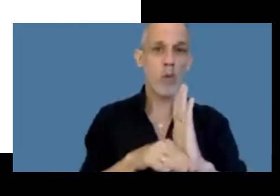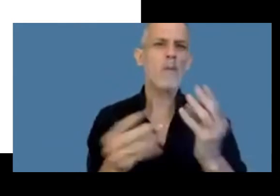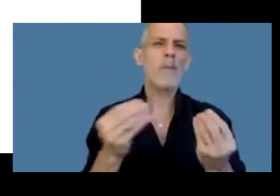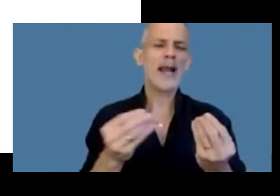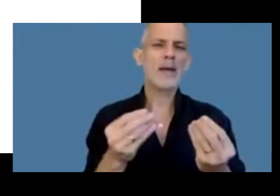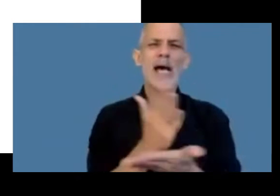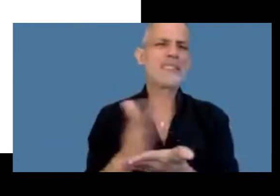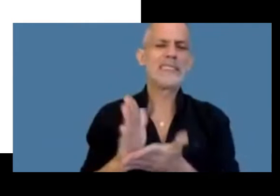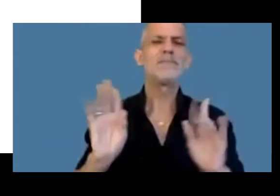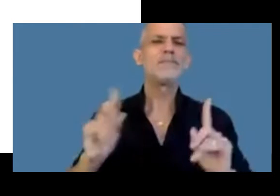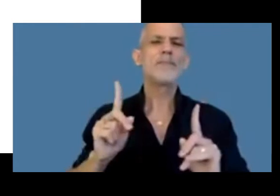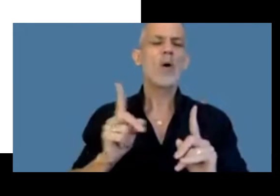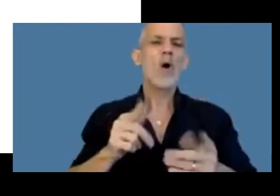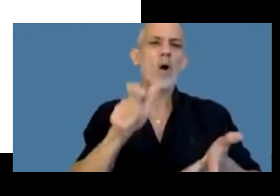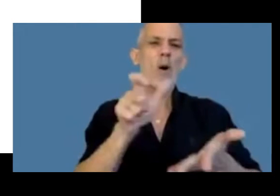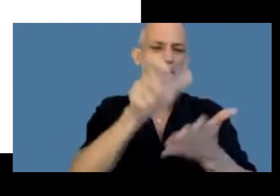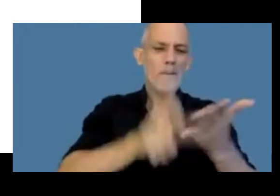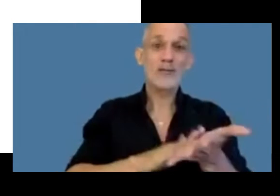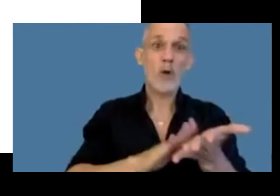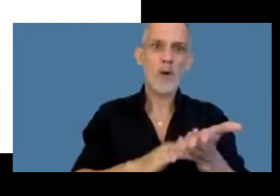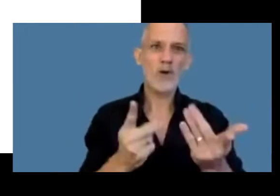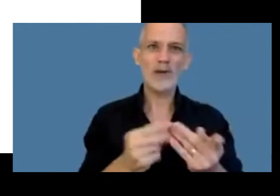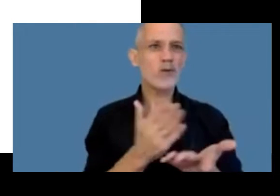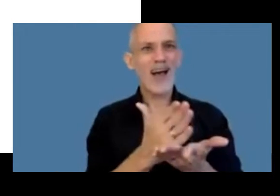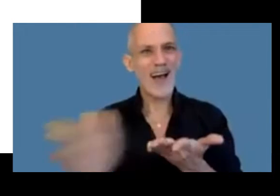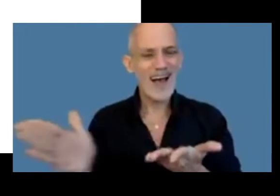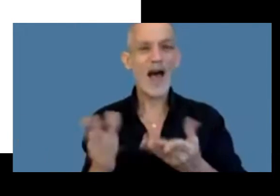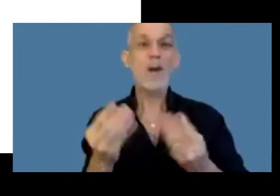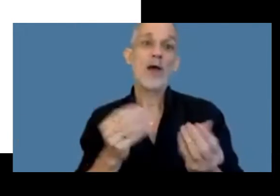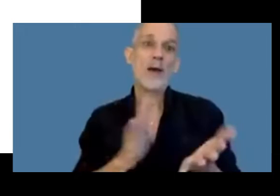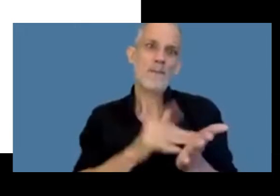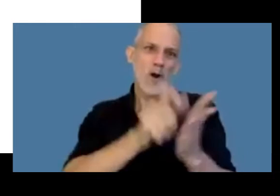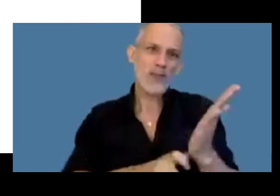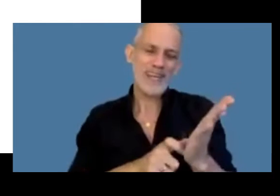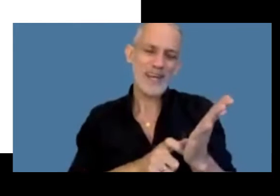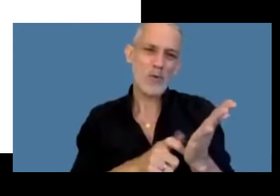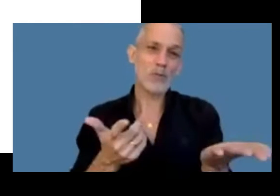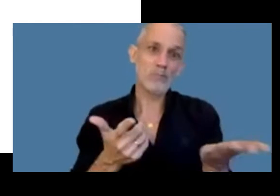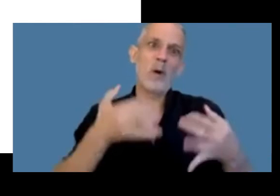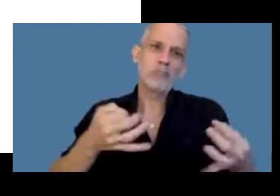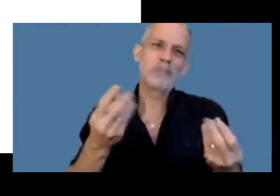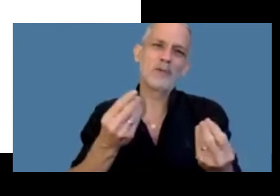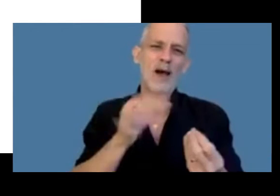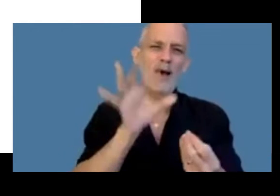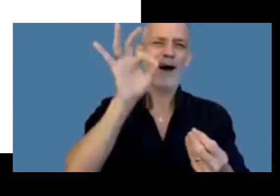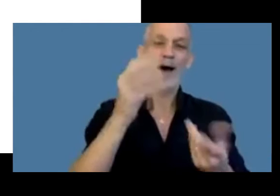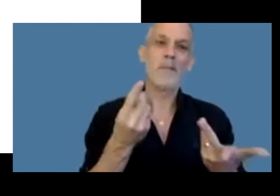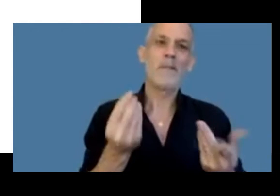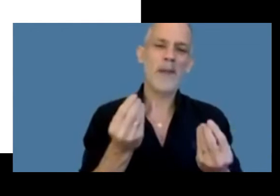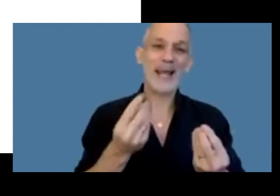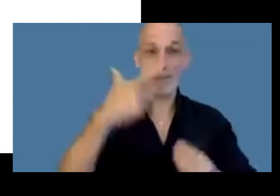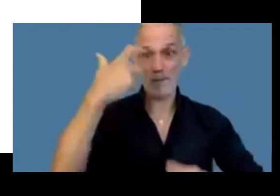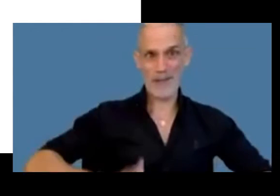de un contribuyente del monotributo, porque el monotributo en realidad es una opción, el